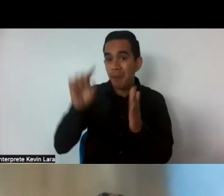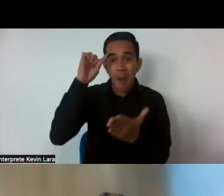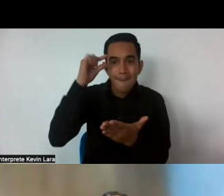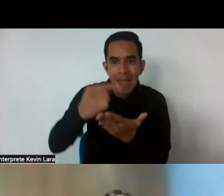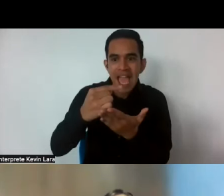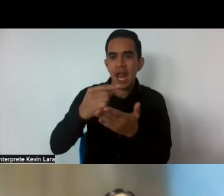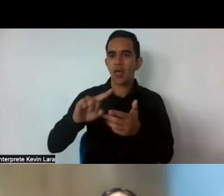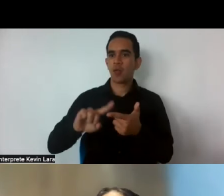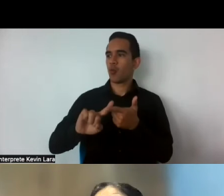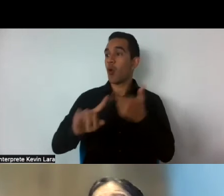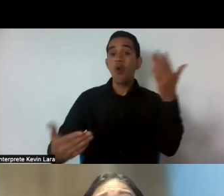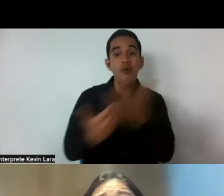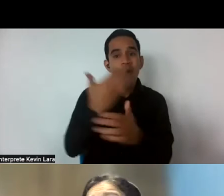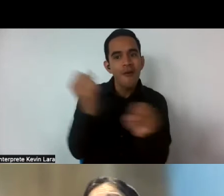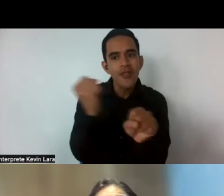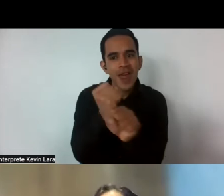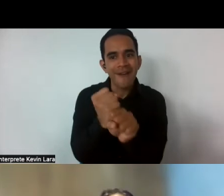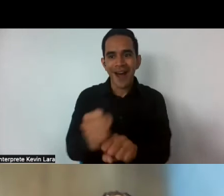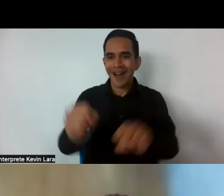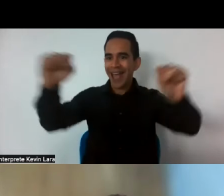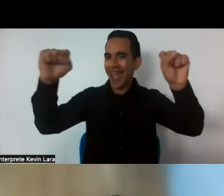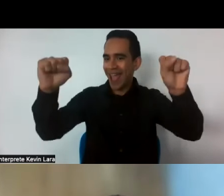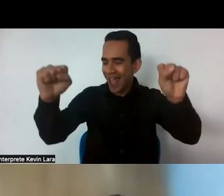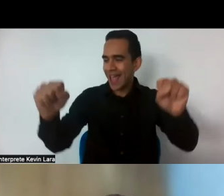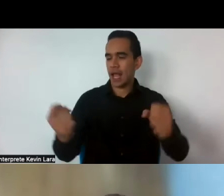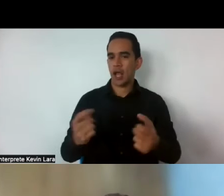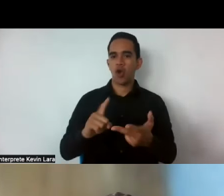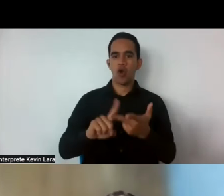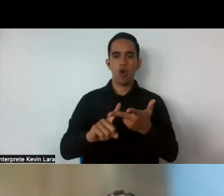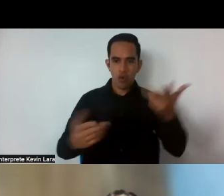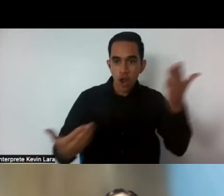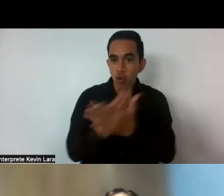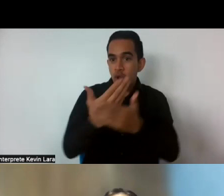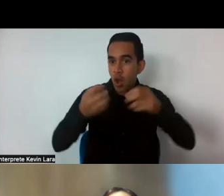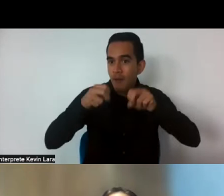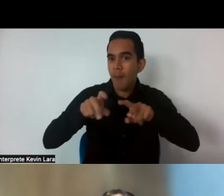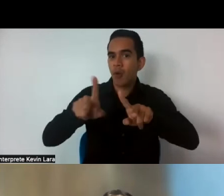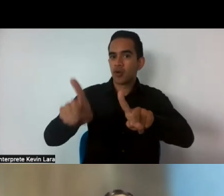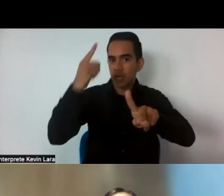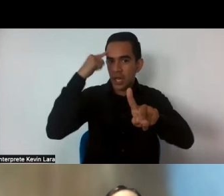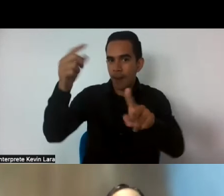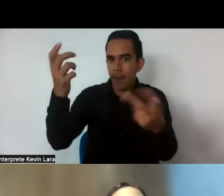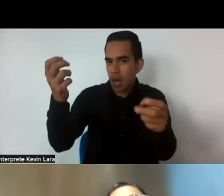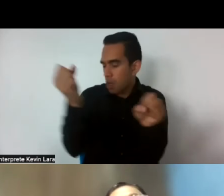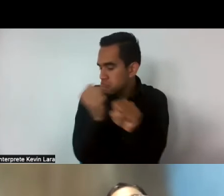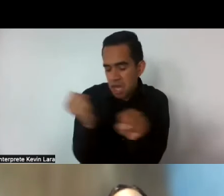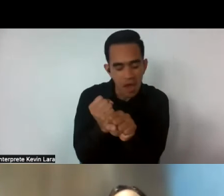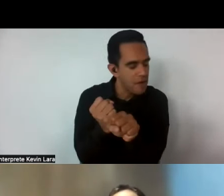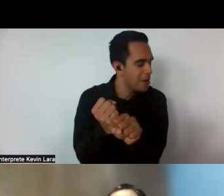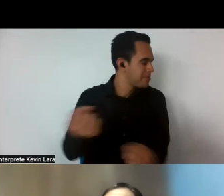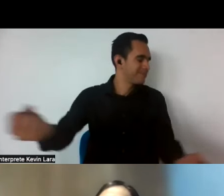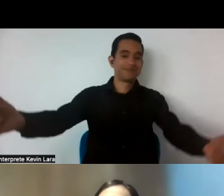empleo, conseguí una oportunidad extraordinaria, ¿vale? Entonces, siempre hay